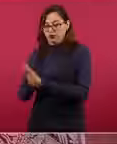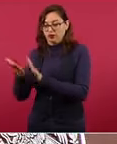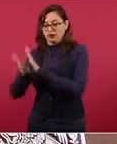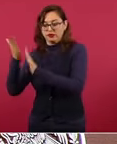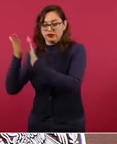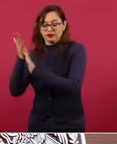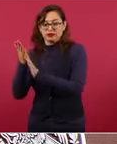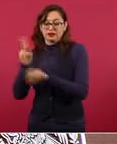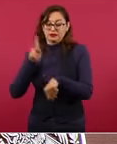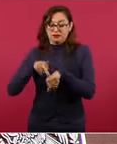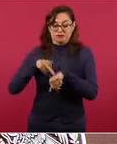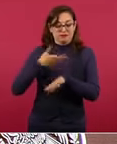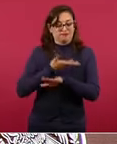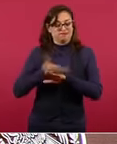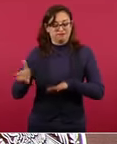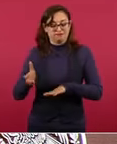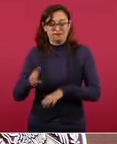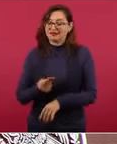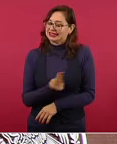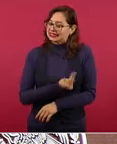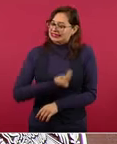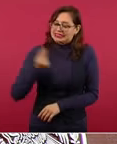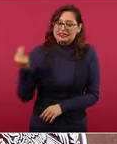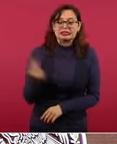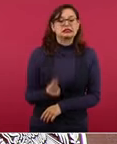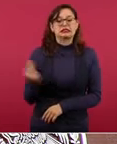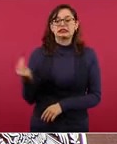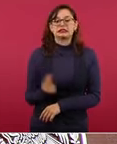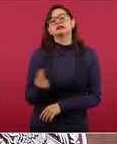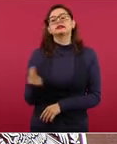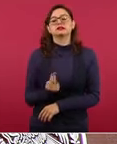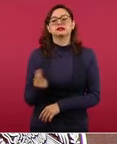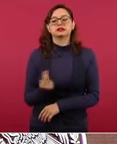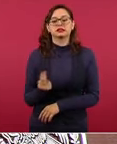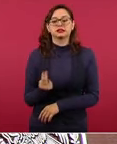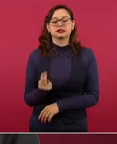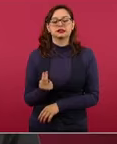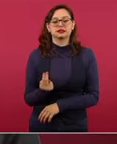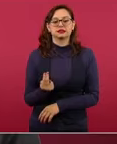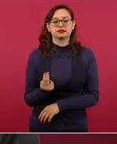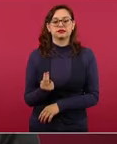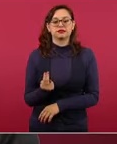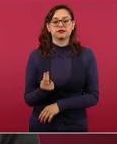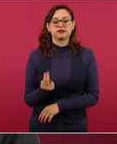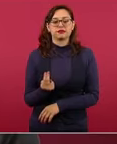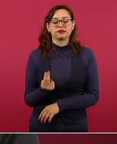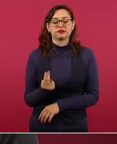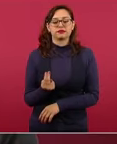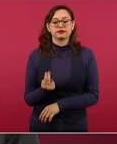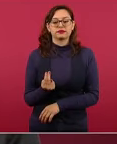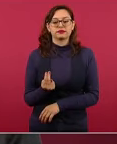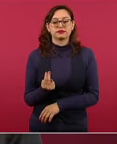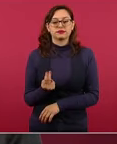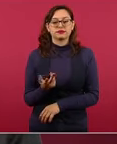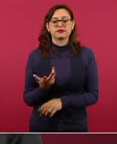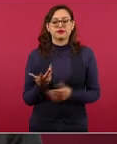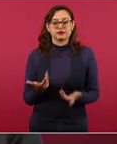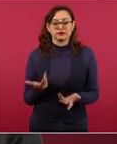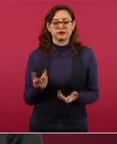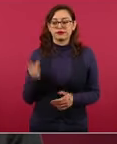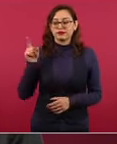interesante que la gente de sepa como es un